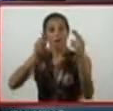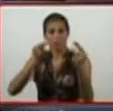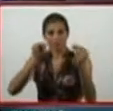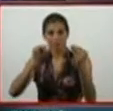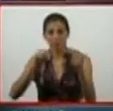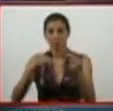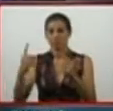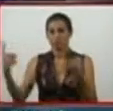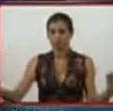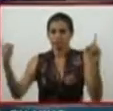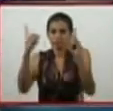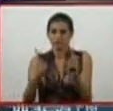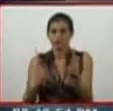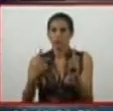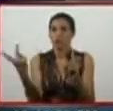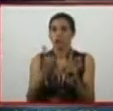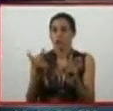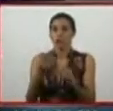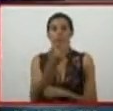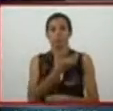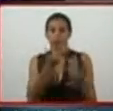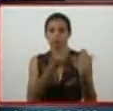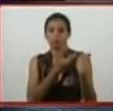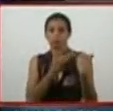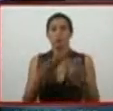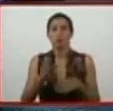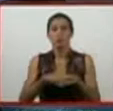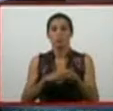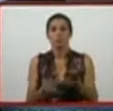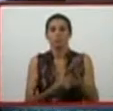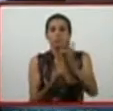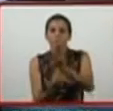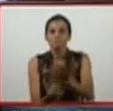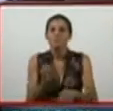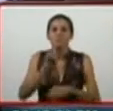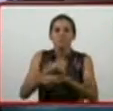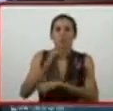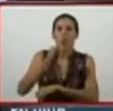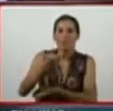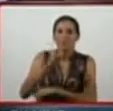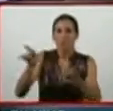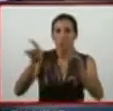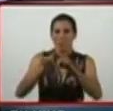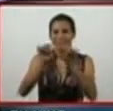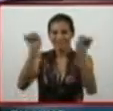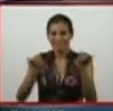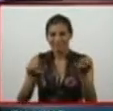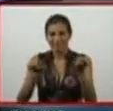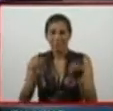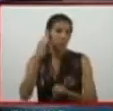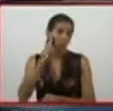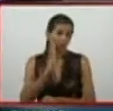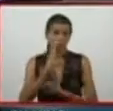entre actores que tenemos responsabilidad, porque emitimos mensajes, tanto el sistema bolivariano